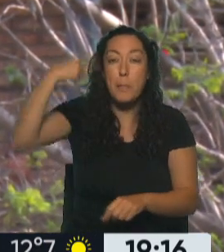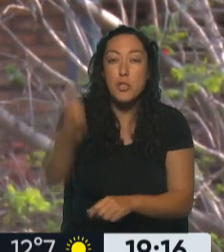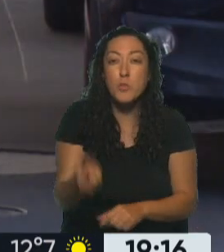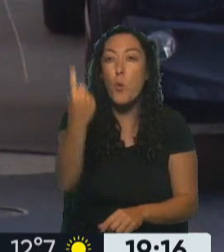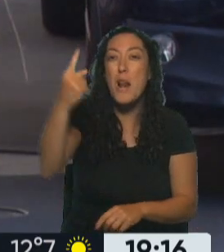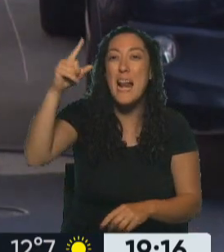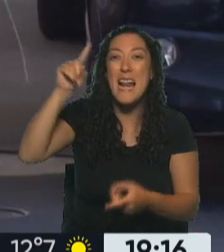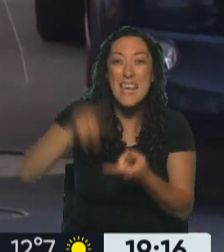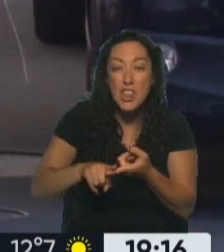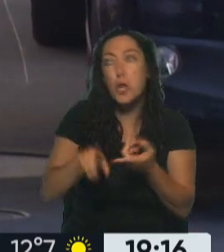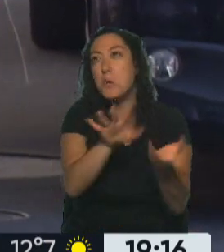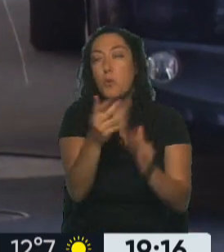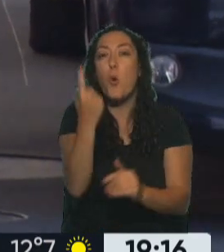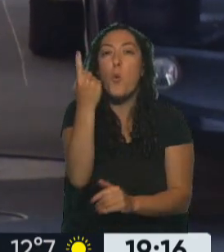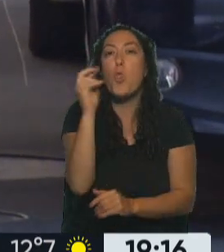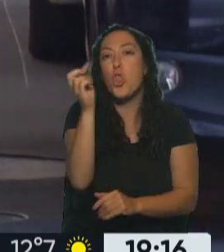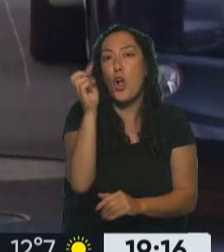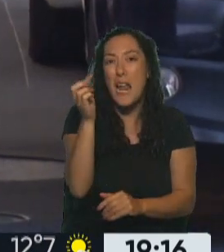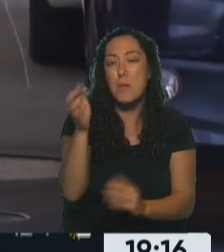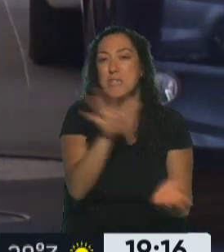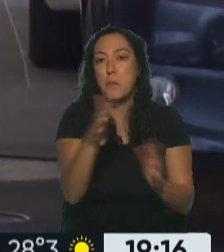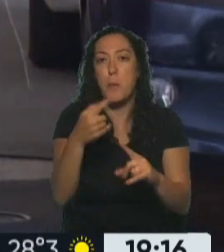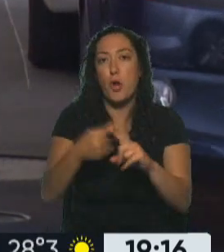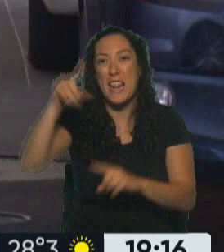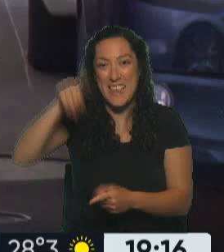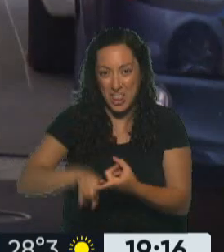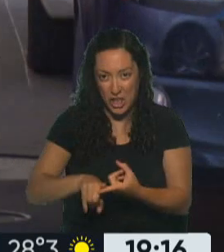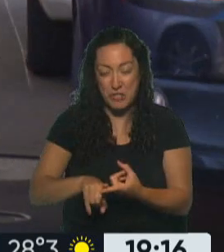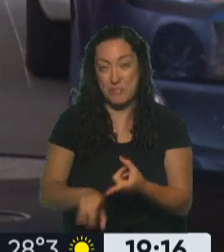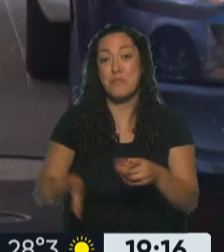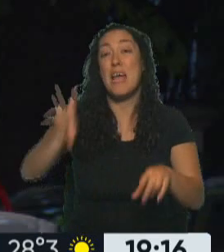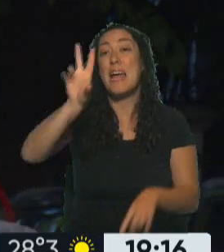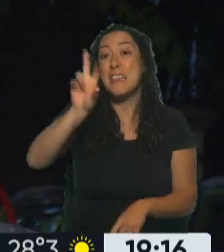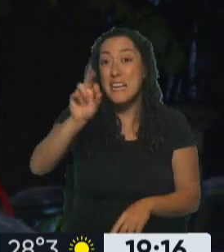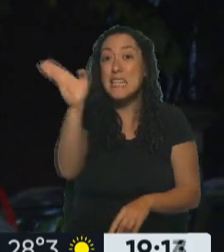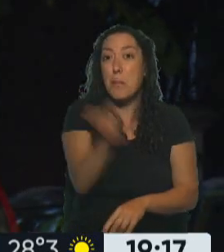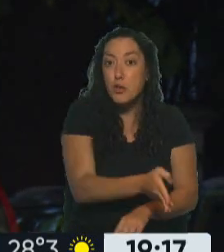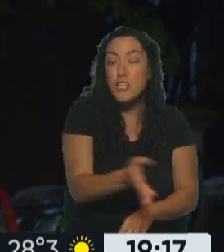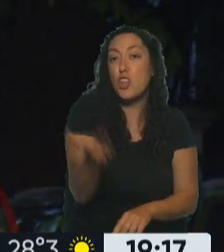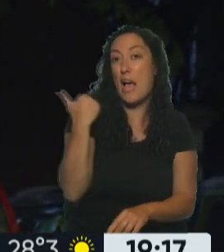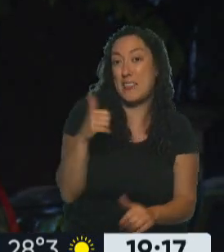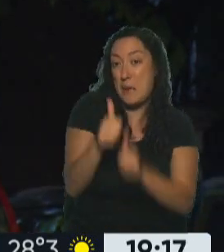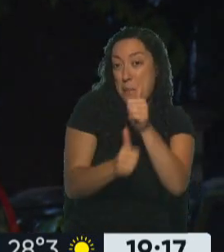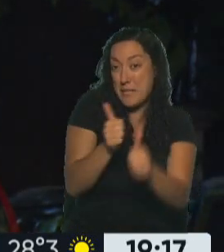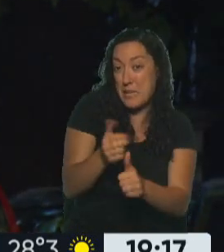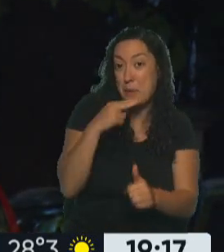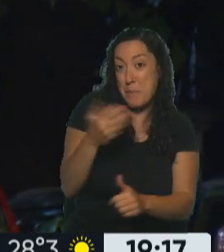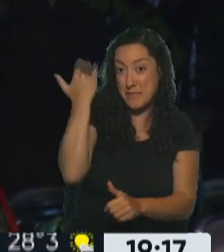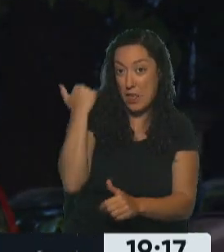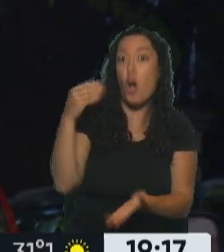litro de un dólar aproximadamente. Se suman al 30% que había aplicado las empresas el viernes